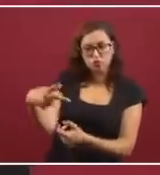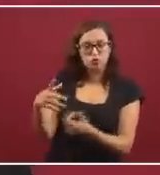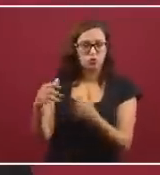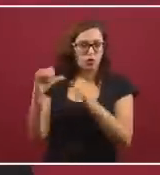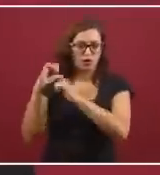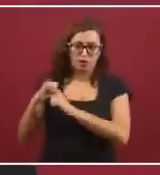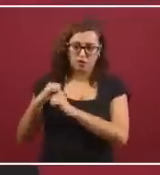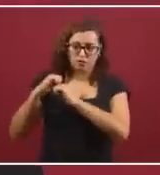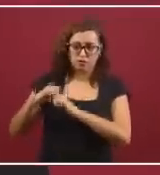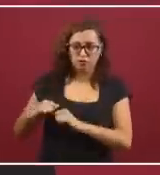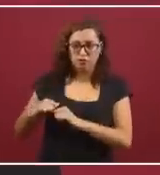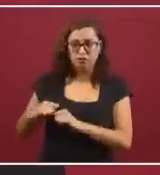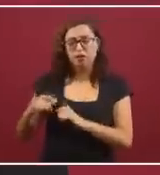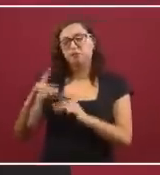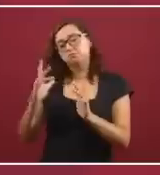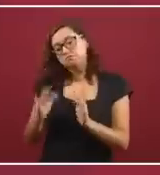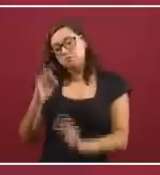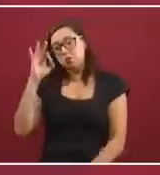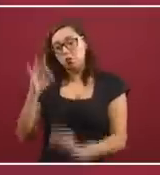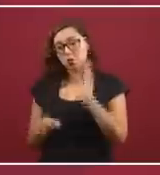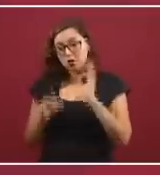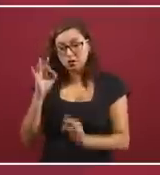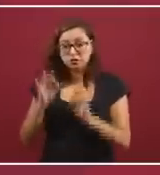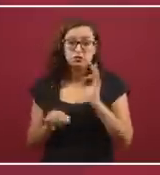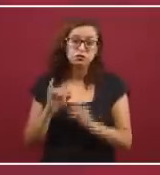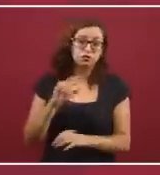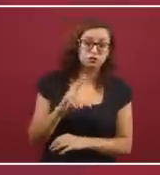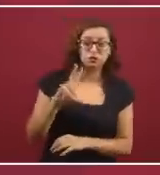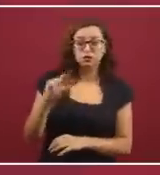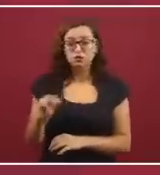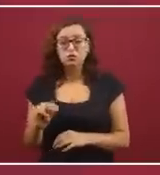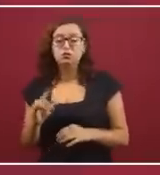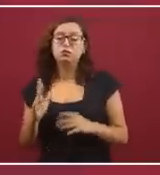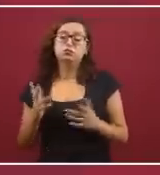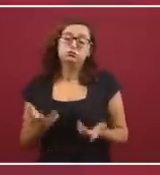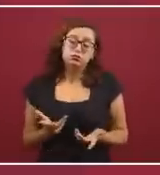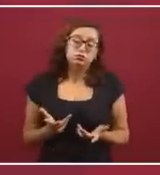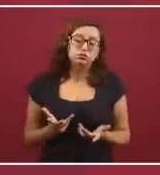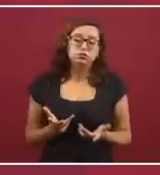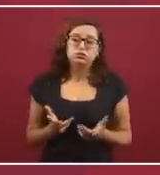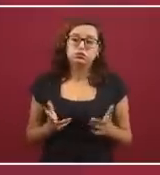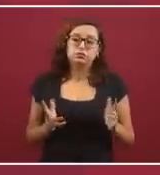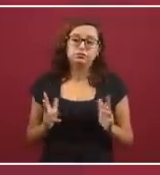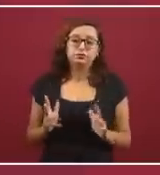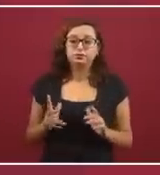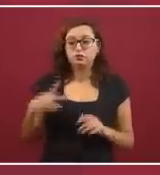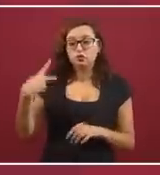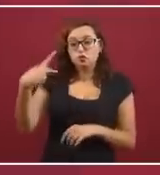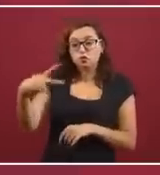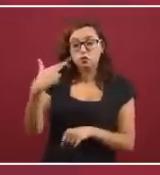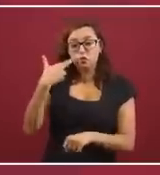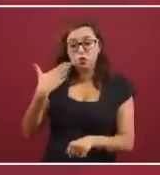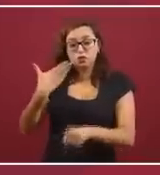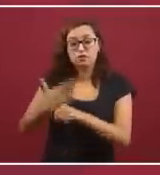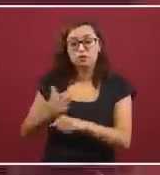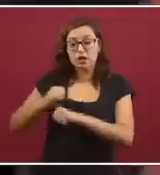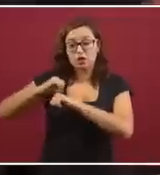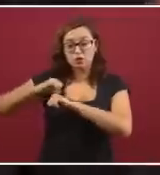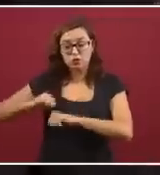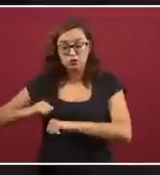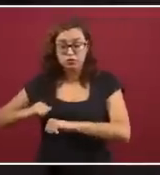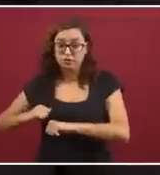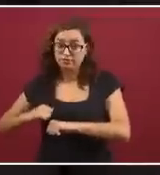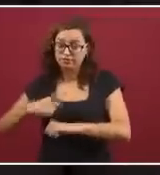y debemos de esperar lo que resuelvan las autoridades competentes no es un